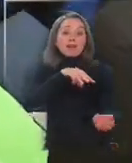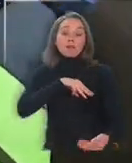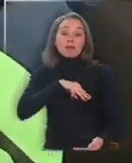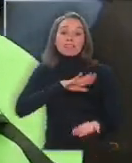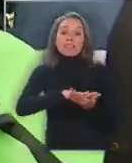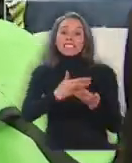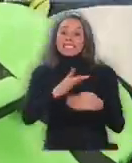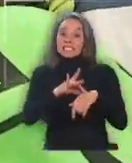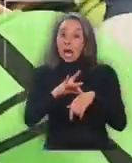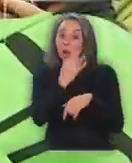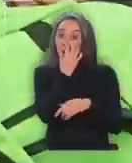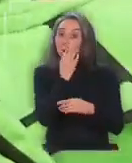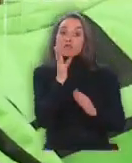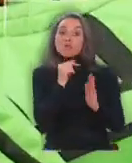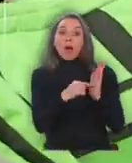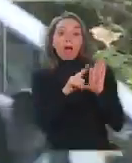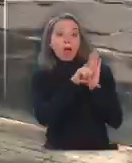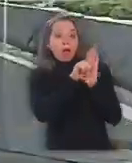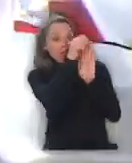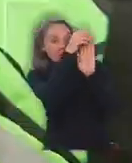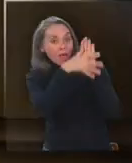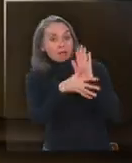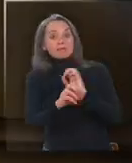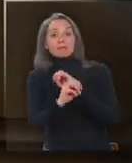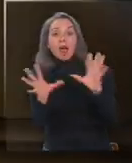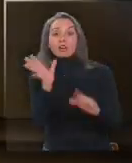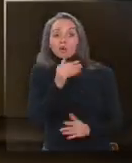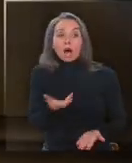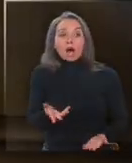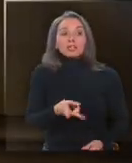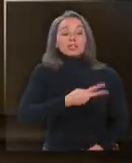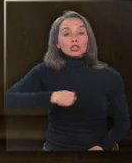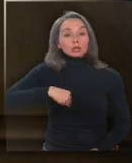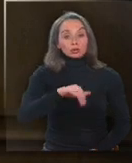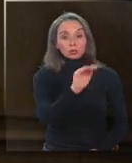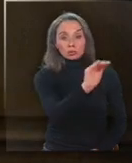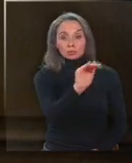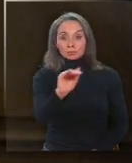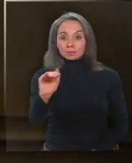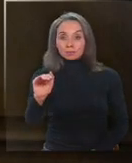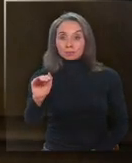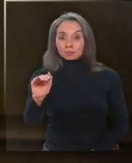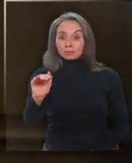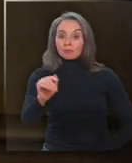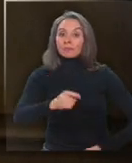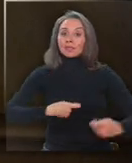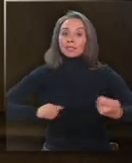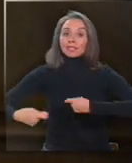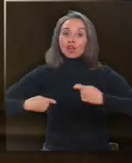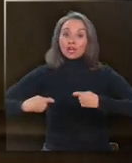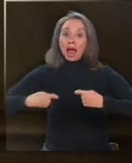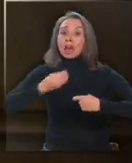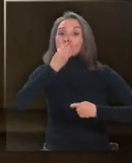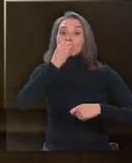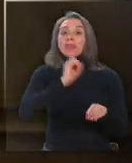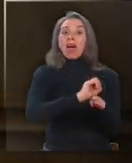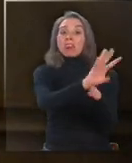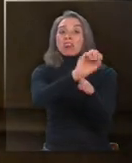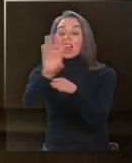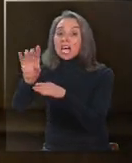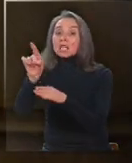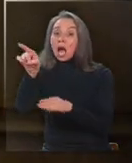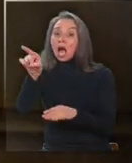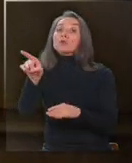no existe un marco específico muy claro. Nosotros hacemos un llamado a los locales de delivery para que tengan